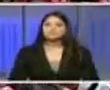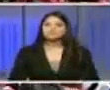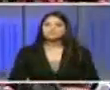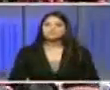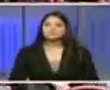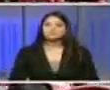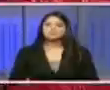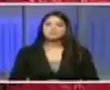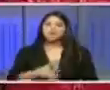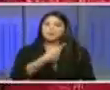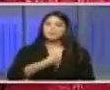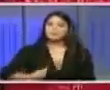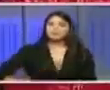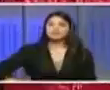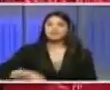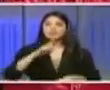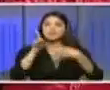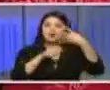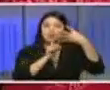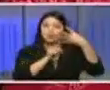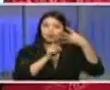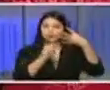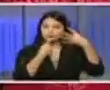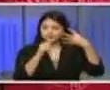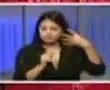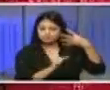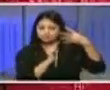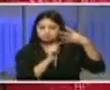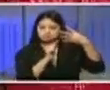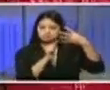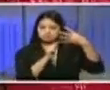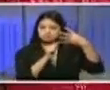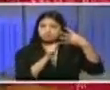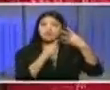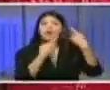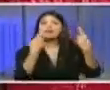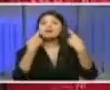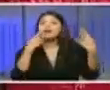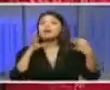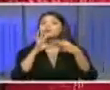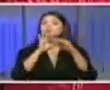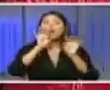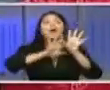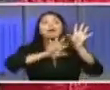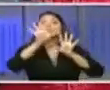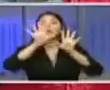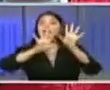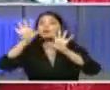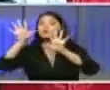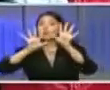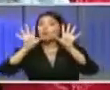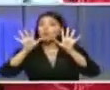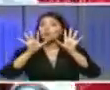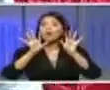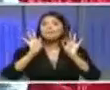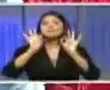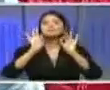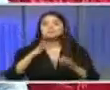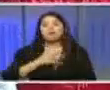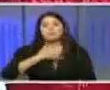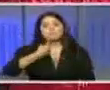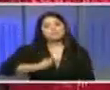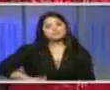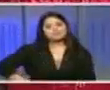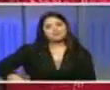Atribución del presidente número 4, dirigir las relaciones exteriores de la República, es exclusividad del